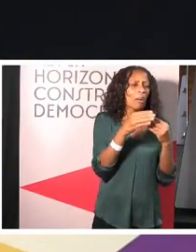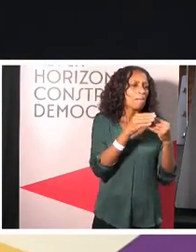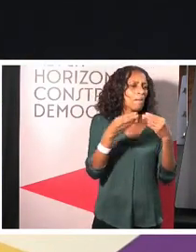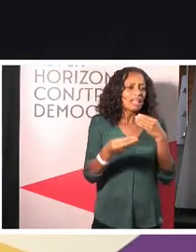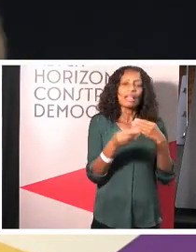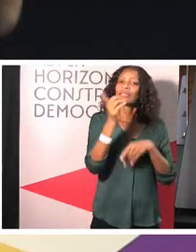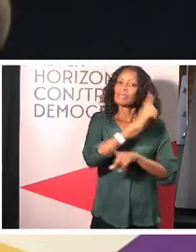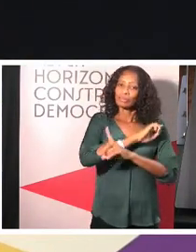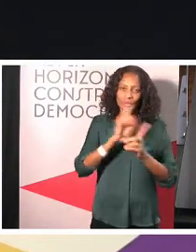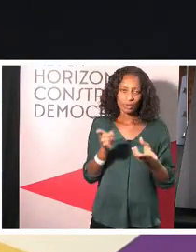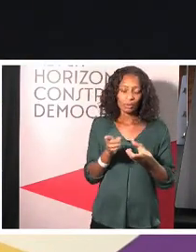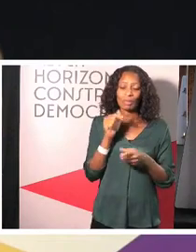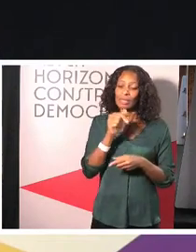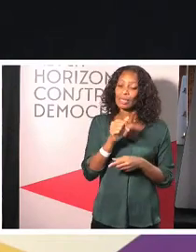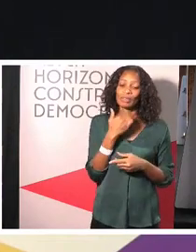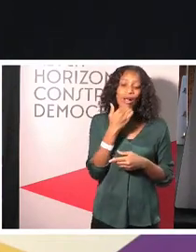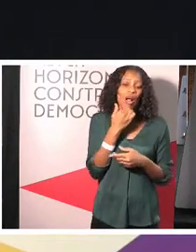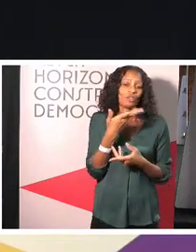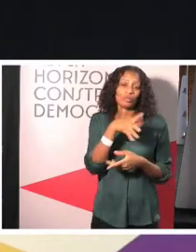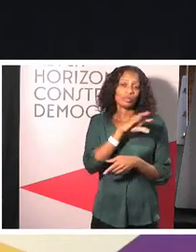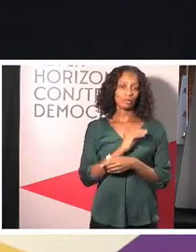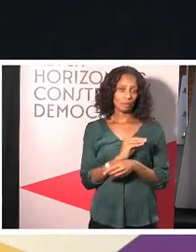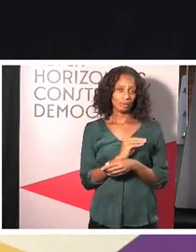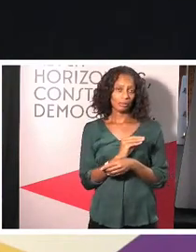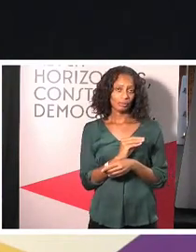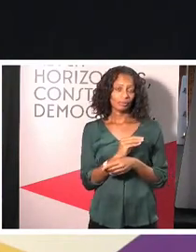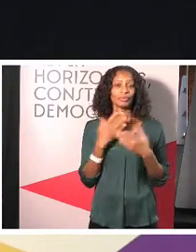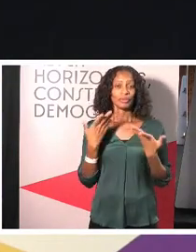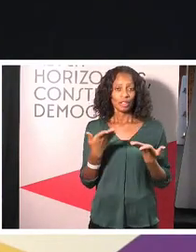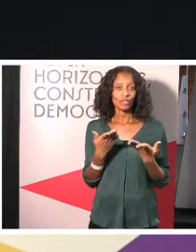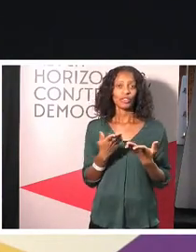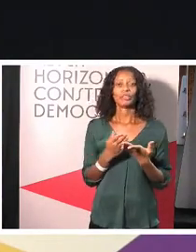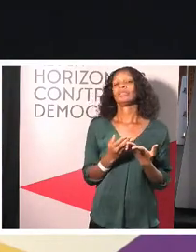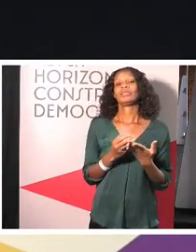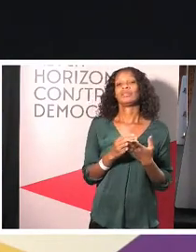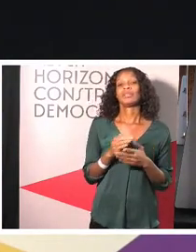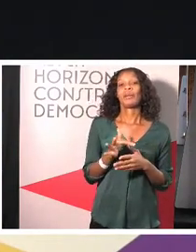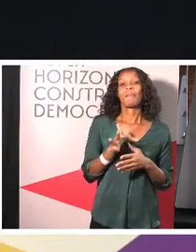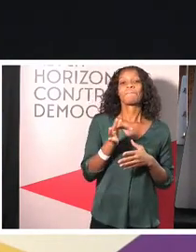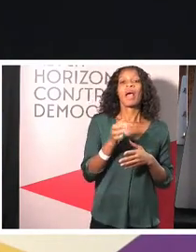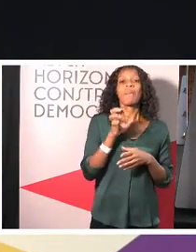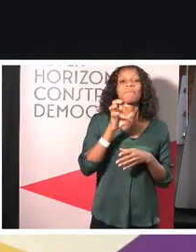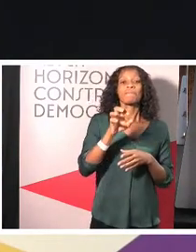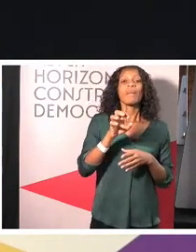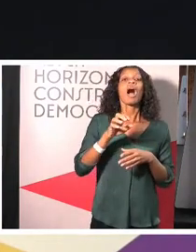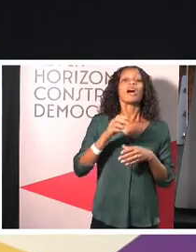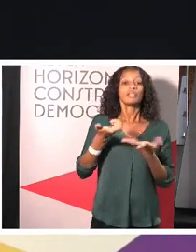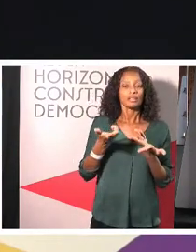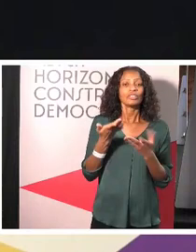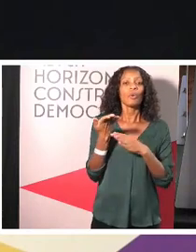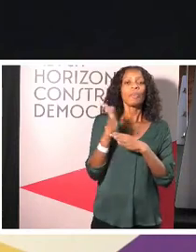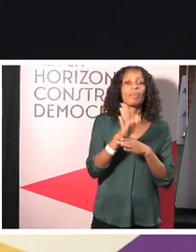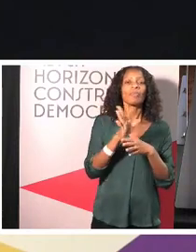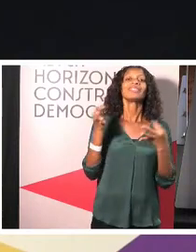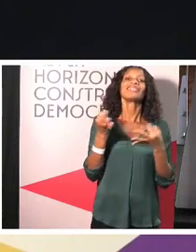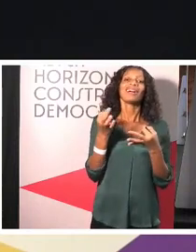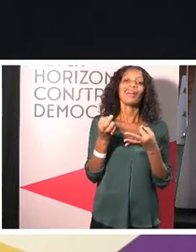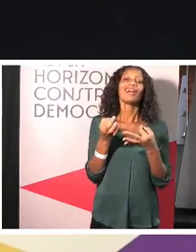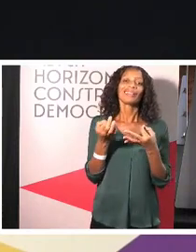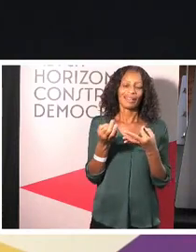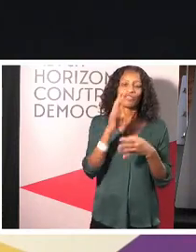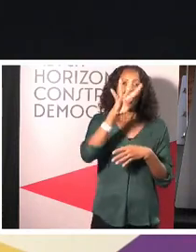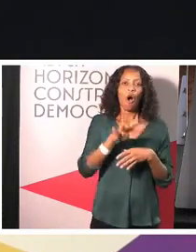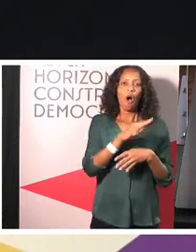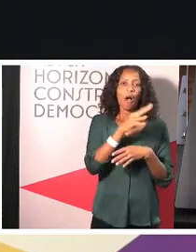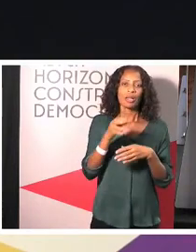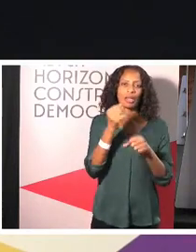por ejemplo, pues la propuesta de Más País, ¿no? Reducir la jornada laboral para tener más tiempo libre. Bueno, ya legalizamos el